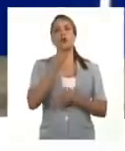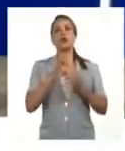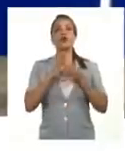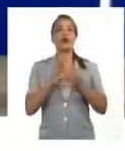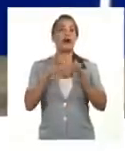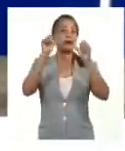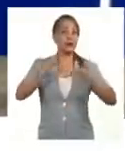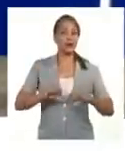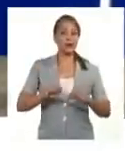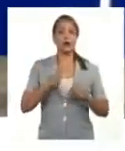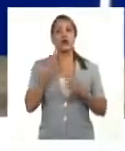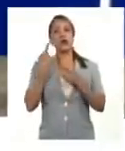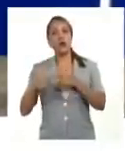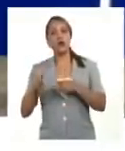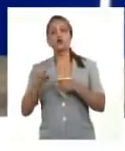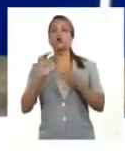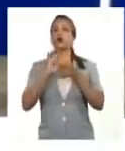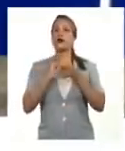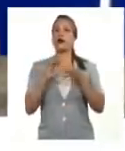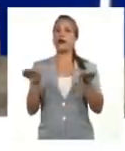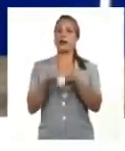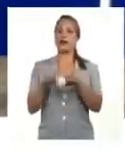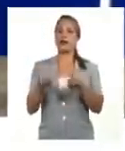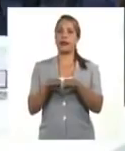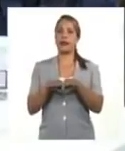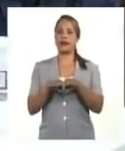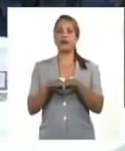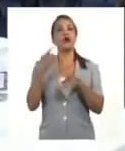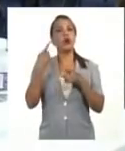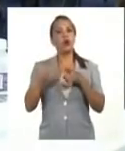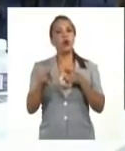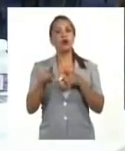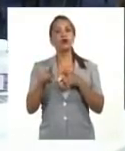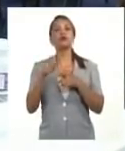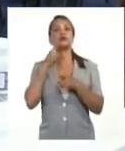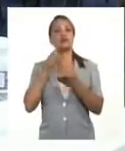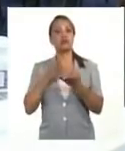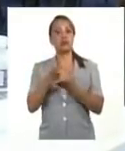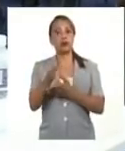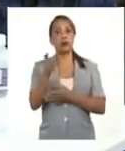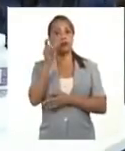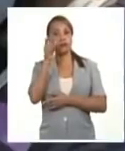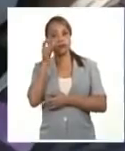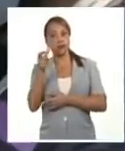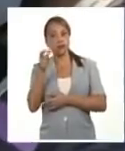crítico, otro grave estable y otro de cuidado fuera de peligro.